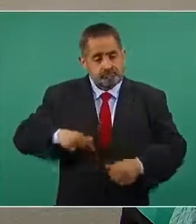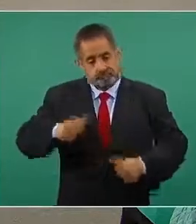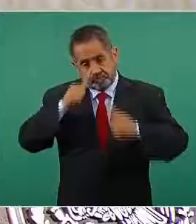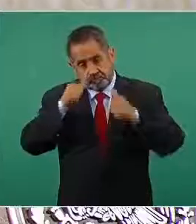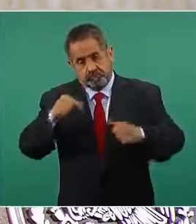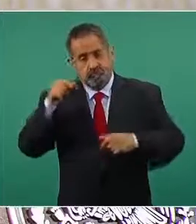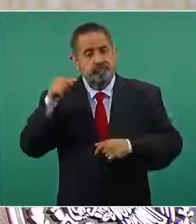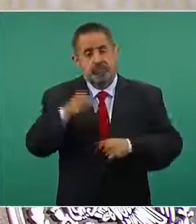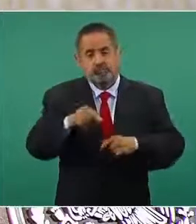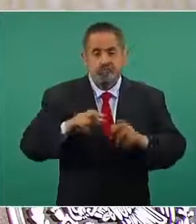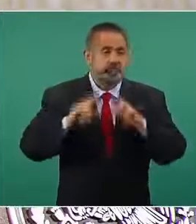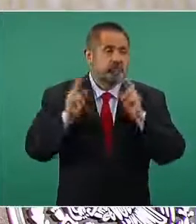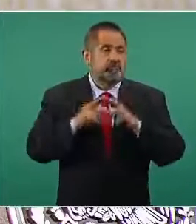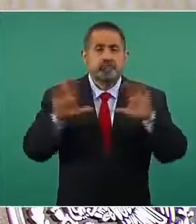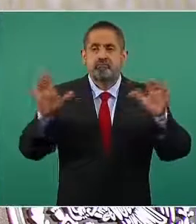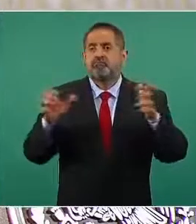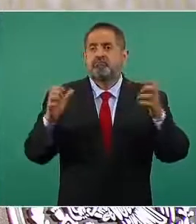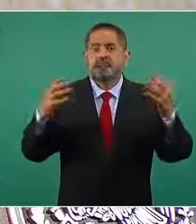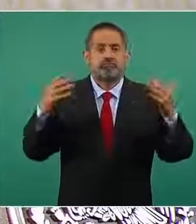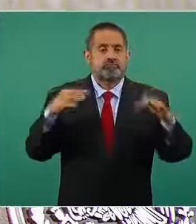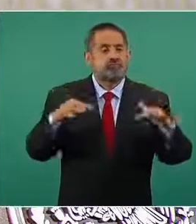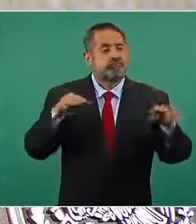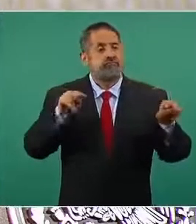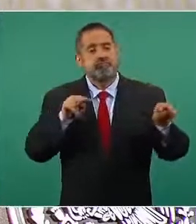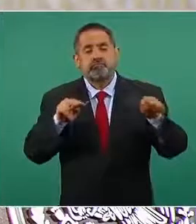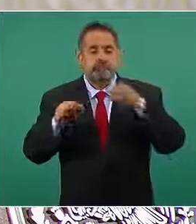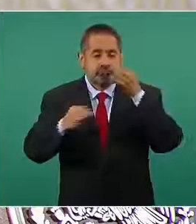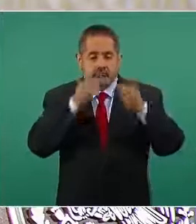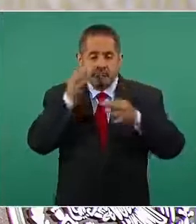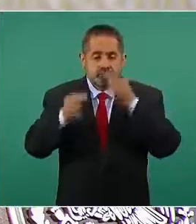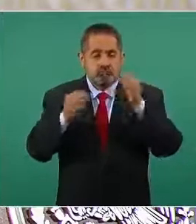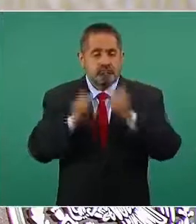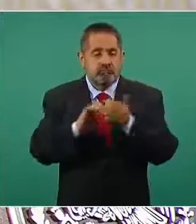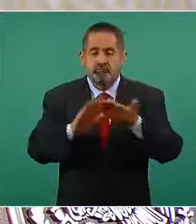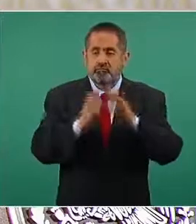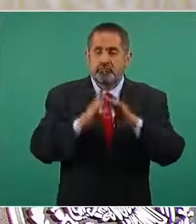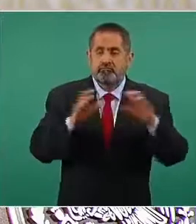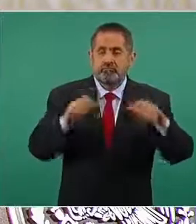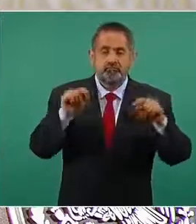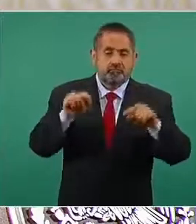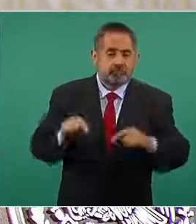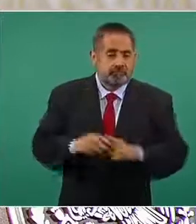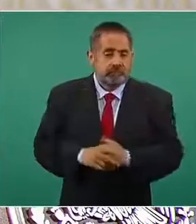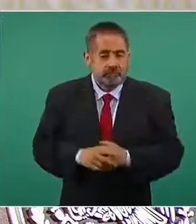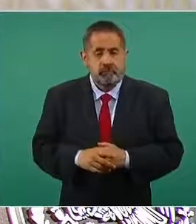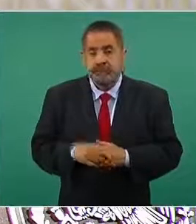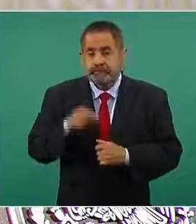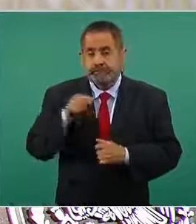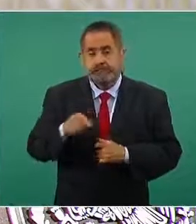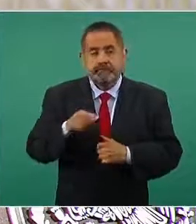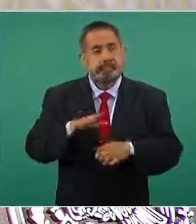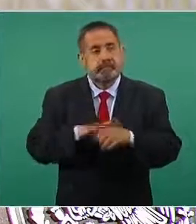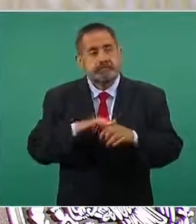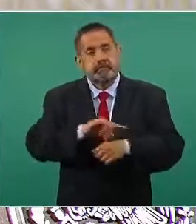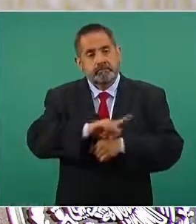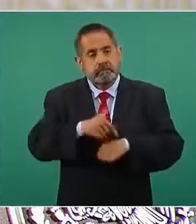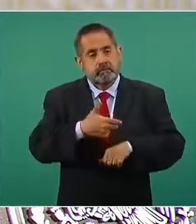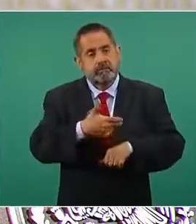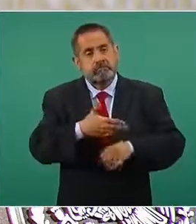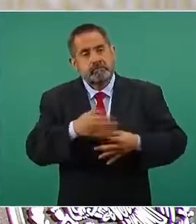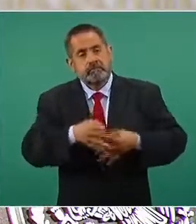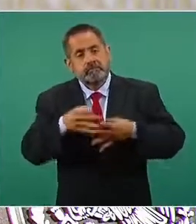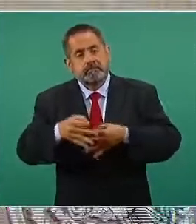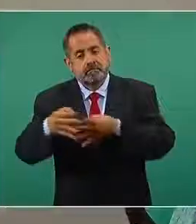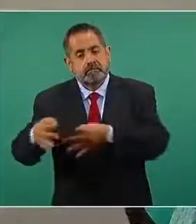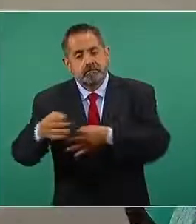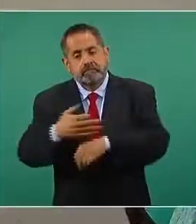a través de una reunión pública informativa de diálogo con la comunidad. Decirles que esa se estuvo retrasando por